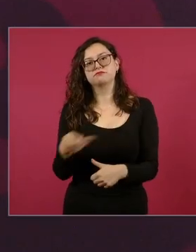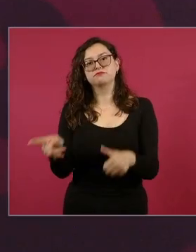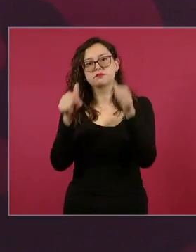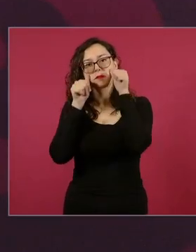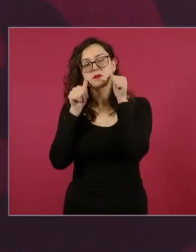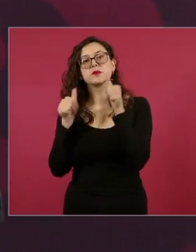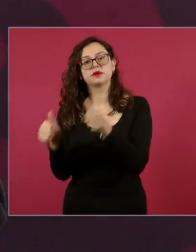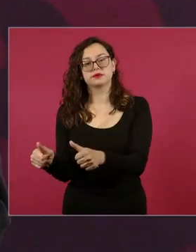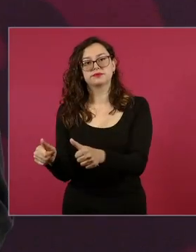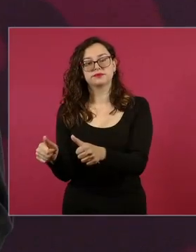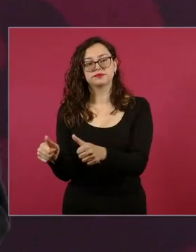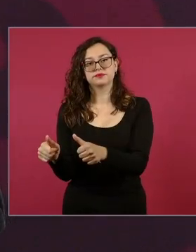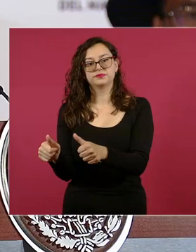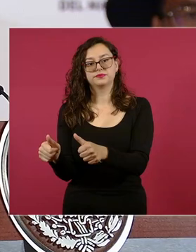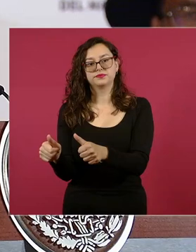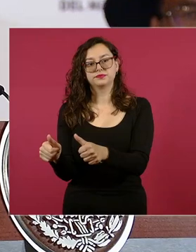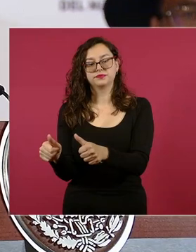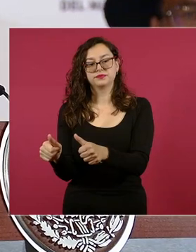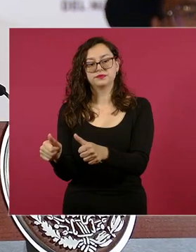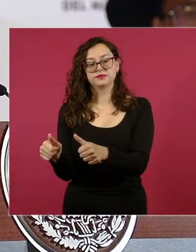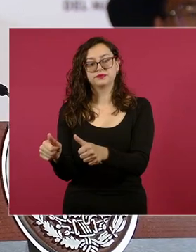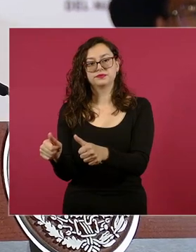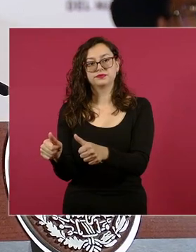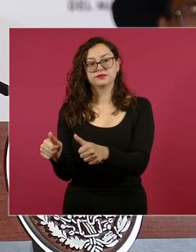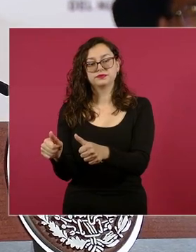Y no solo